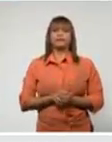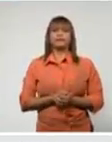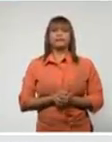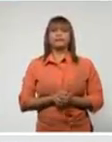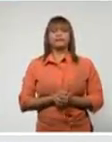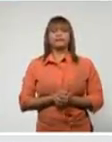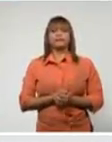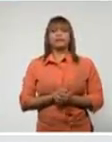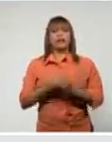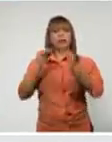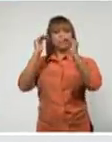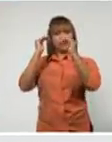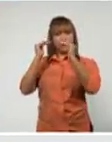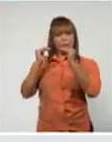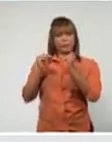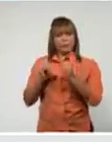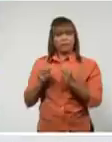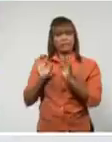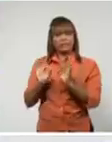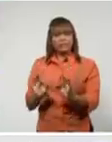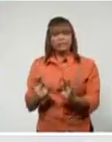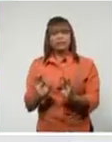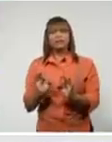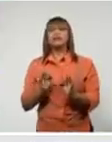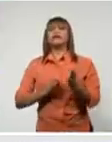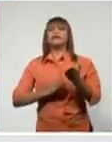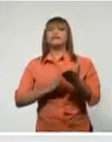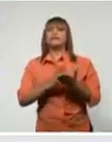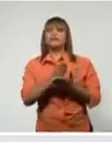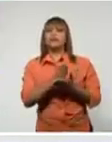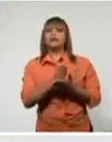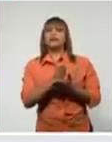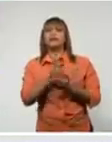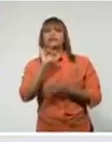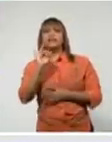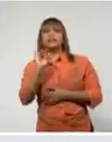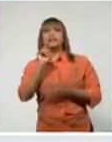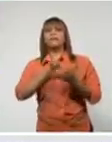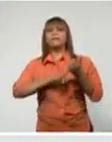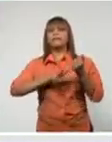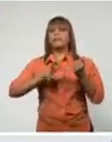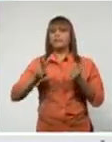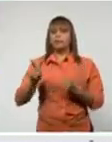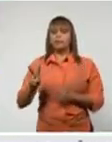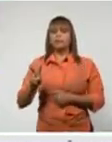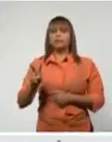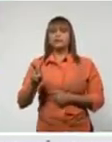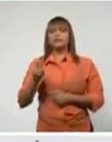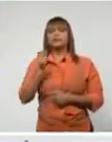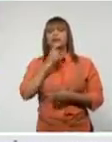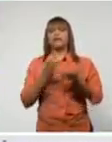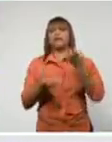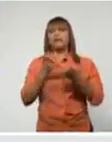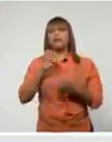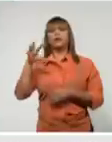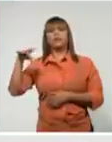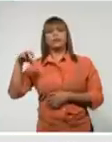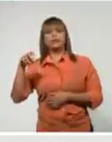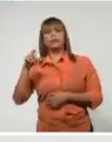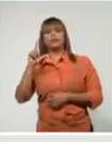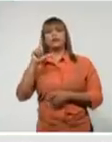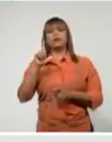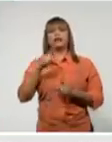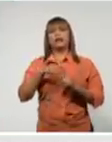forma se mantienen 7 provincias, Cienfuegos, Pinar del Río, Las